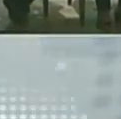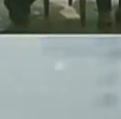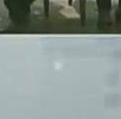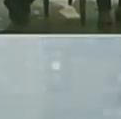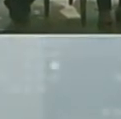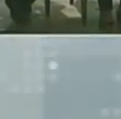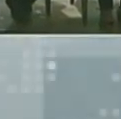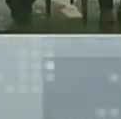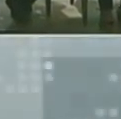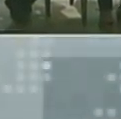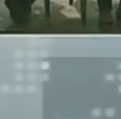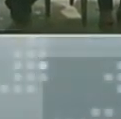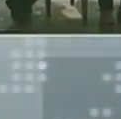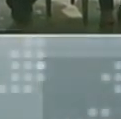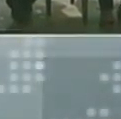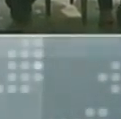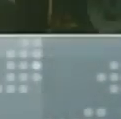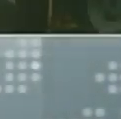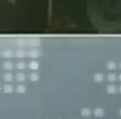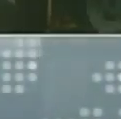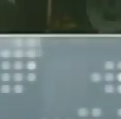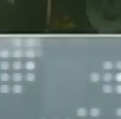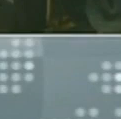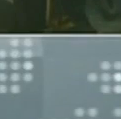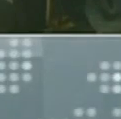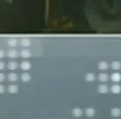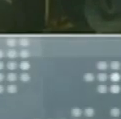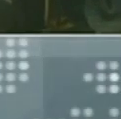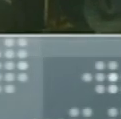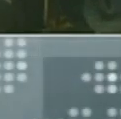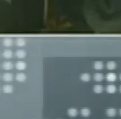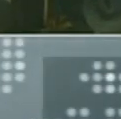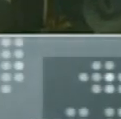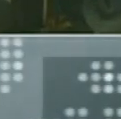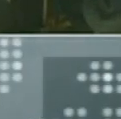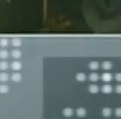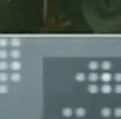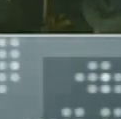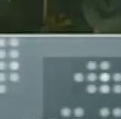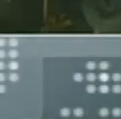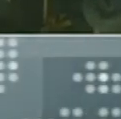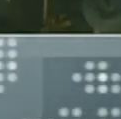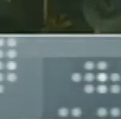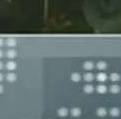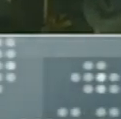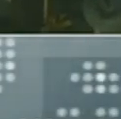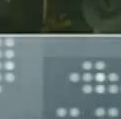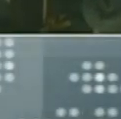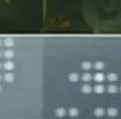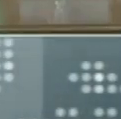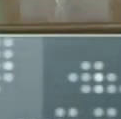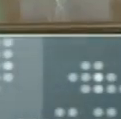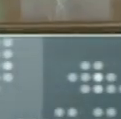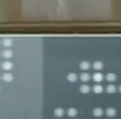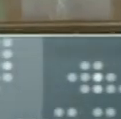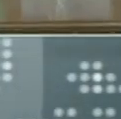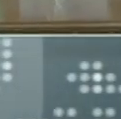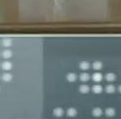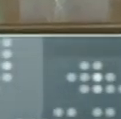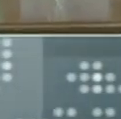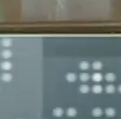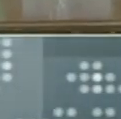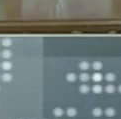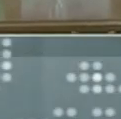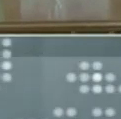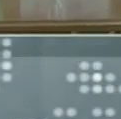del diputado Dante Rivas la exposición sobre una propuesta de ley para el desarrollo del territorio